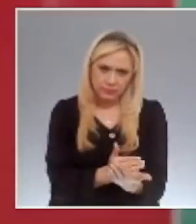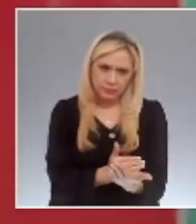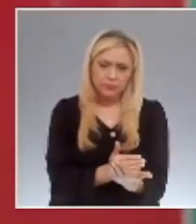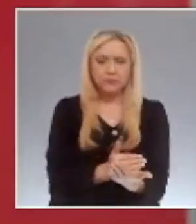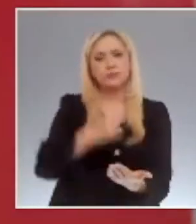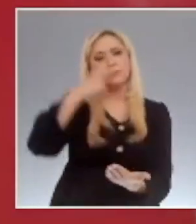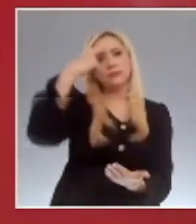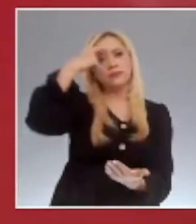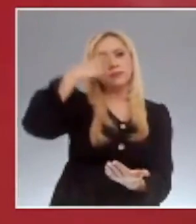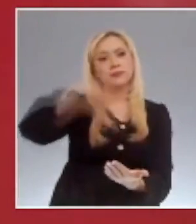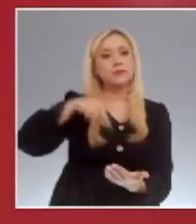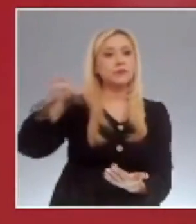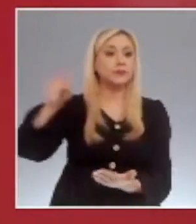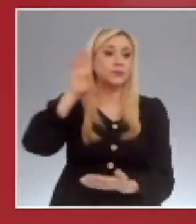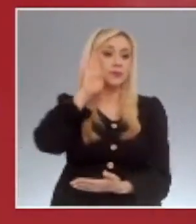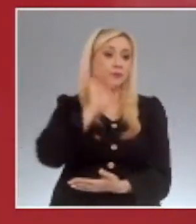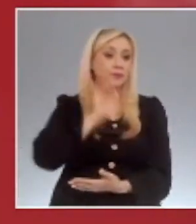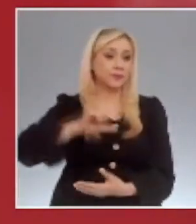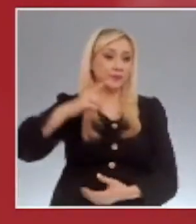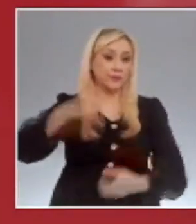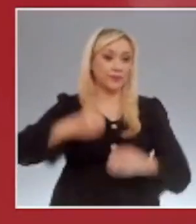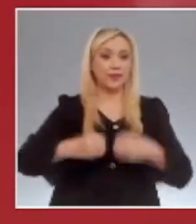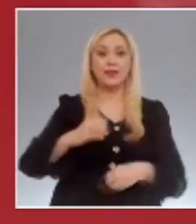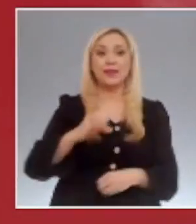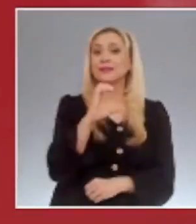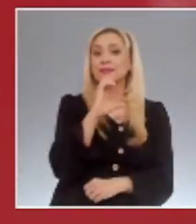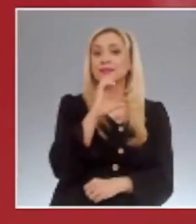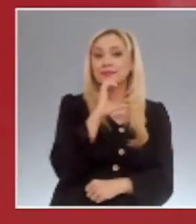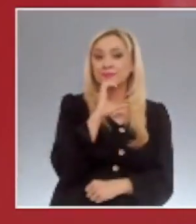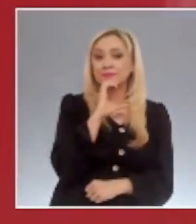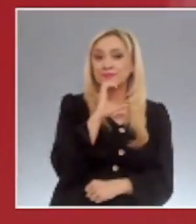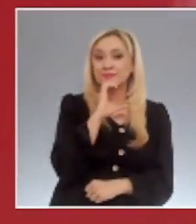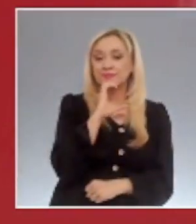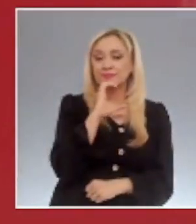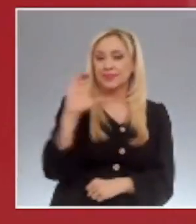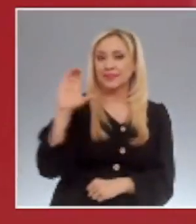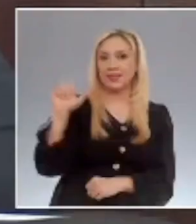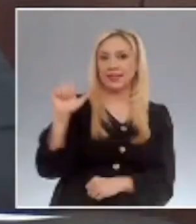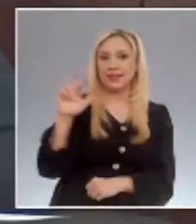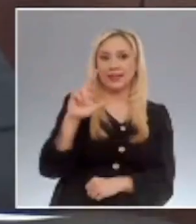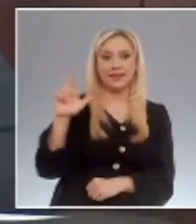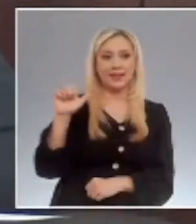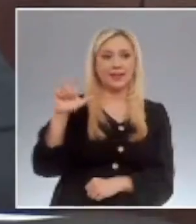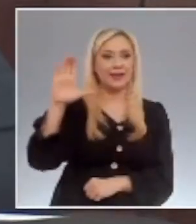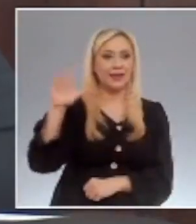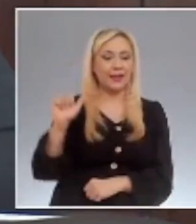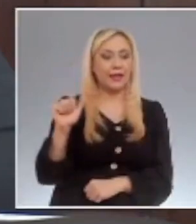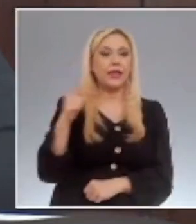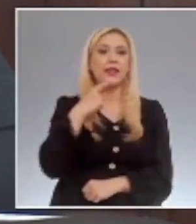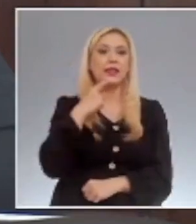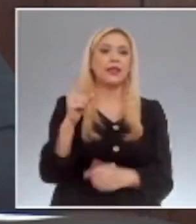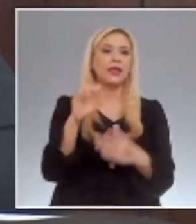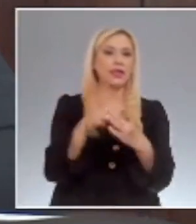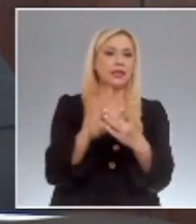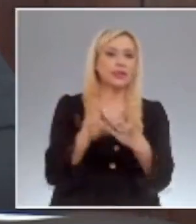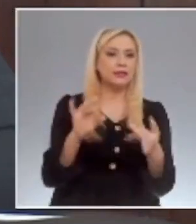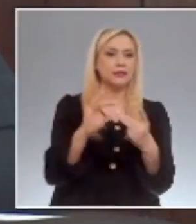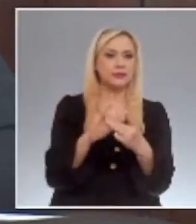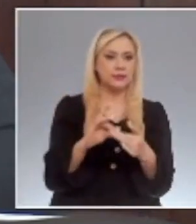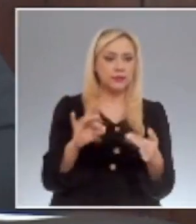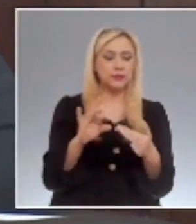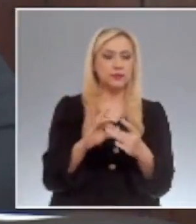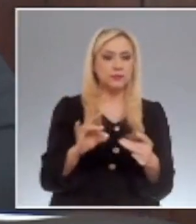el ministro Juan Luis González Alcántara carrancá y el coordinador de la ponencia Fernando Sosa pastrana en las cuales la Corte Suprema